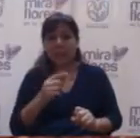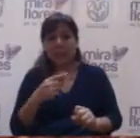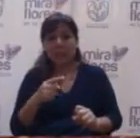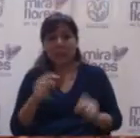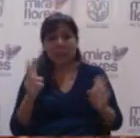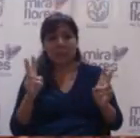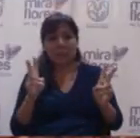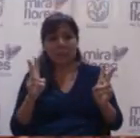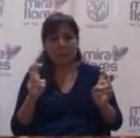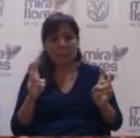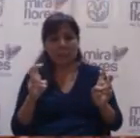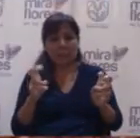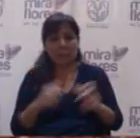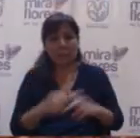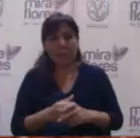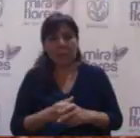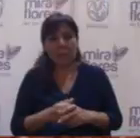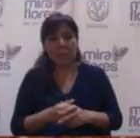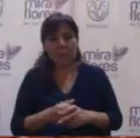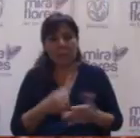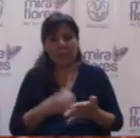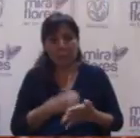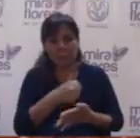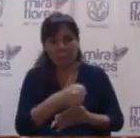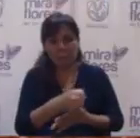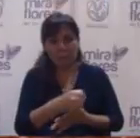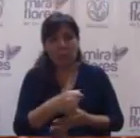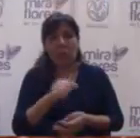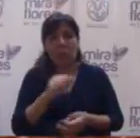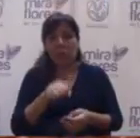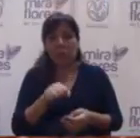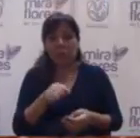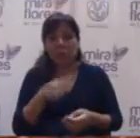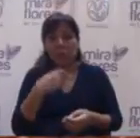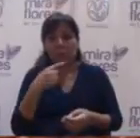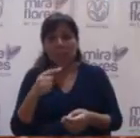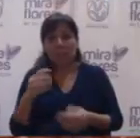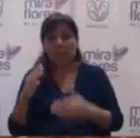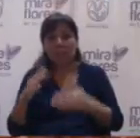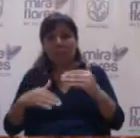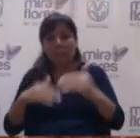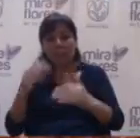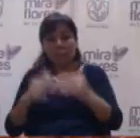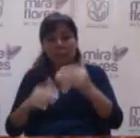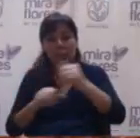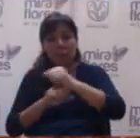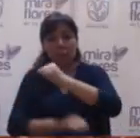en el tema, digamos, presupuestado. Lo que estaba presupuestado era la construcción del puente,